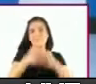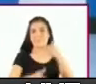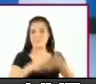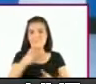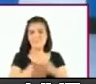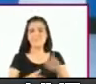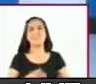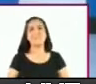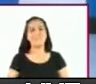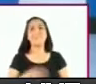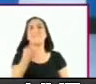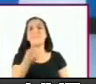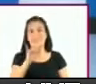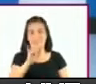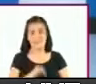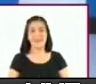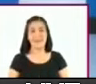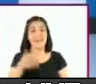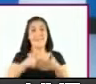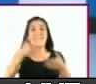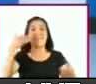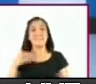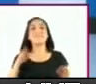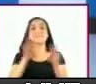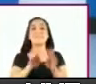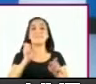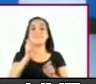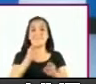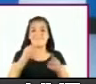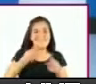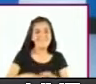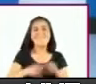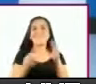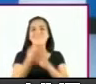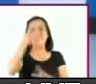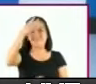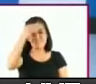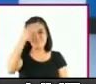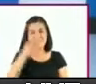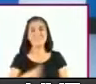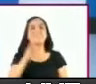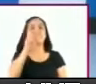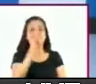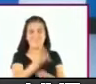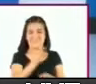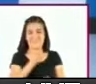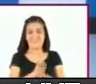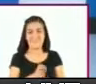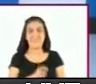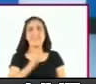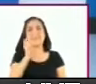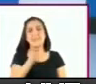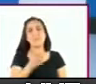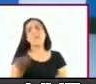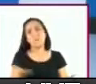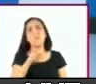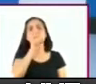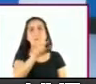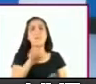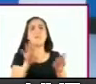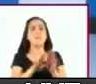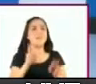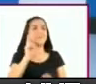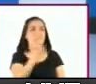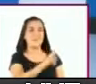sucesión. Así es. Y antes de enfrentar juntos un nuevo reto, los invito a que veamos o escuchemos